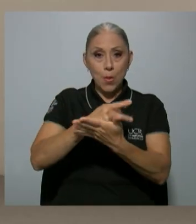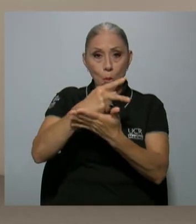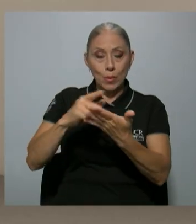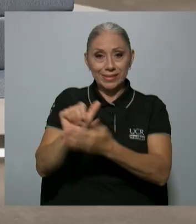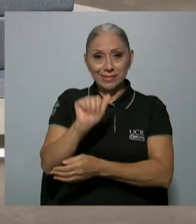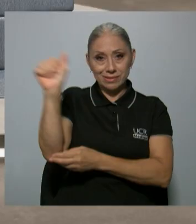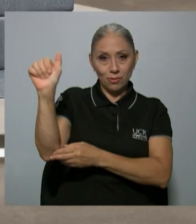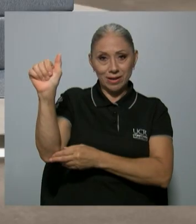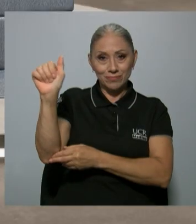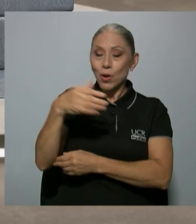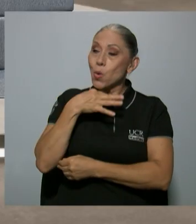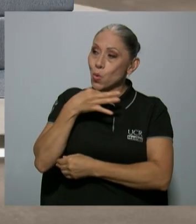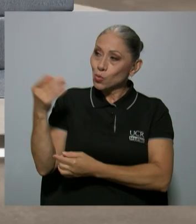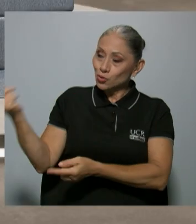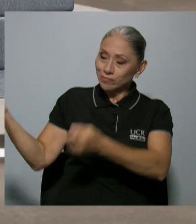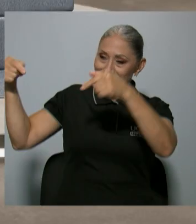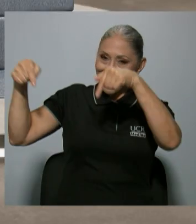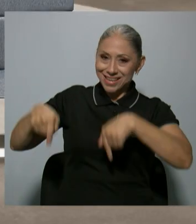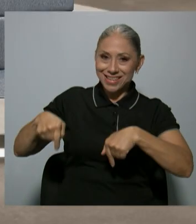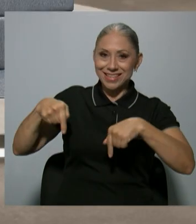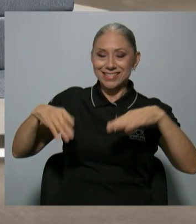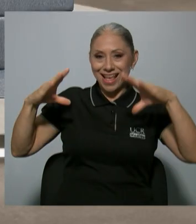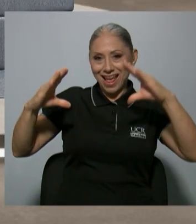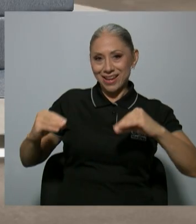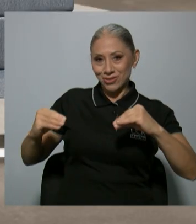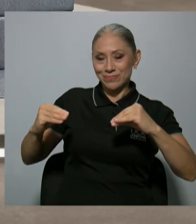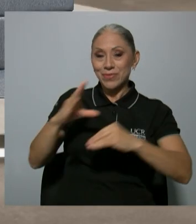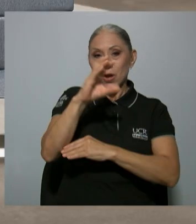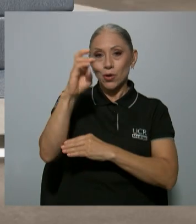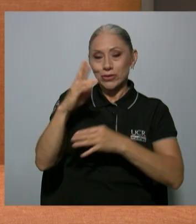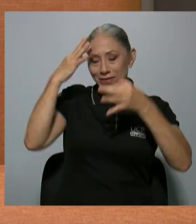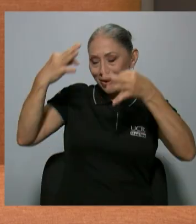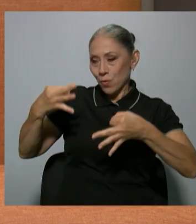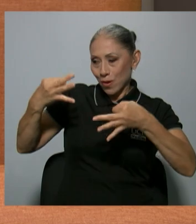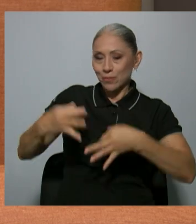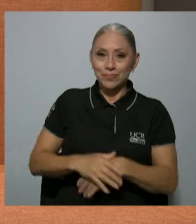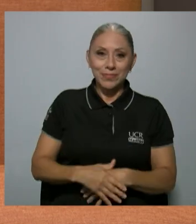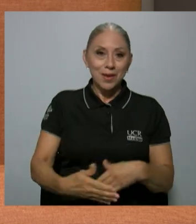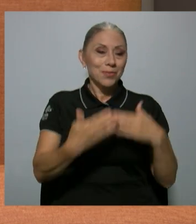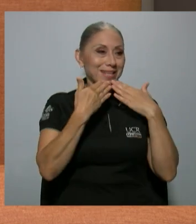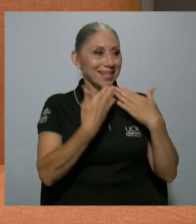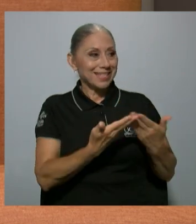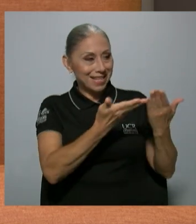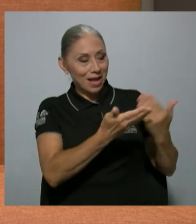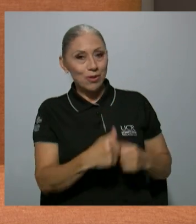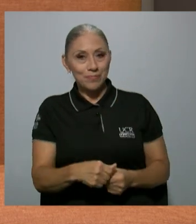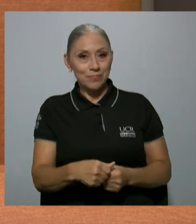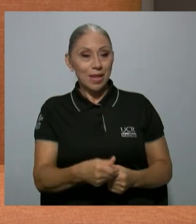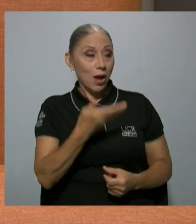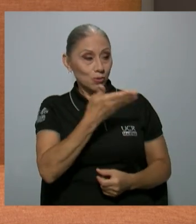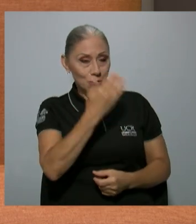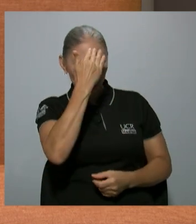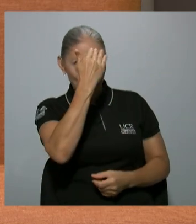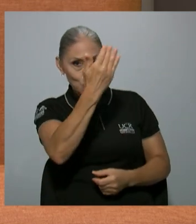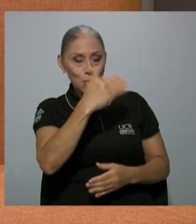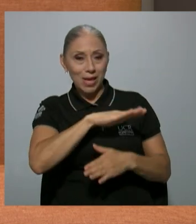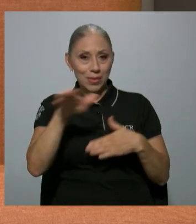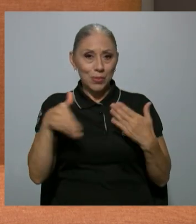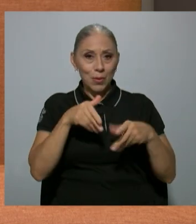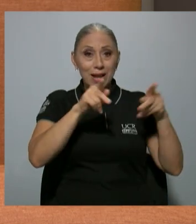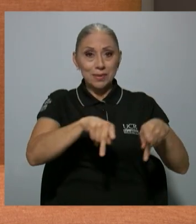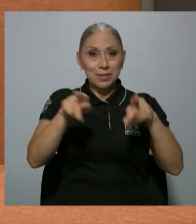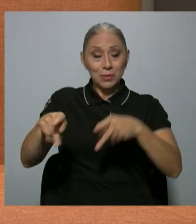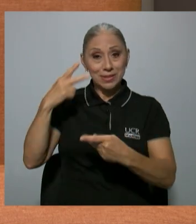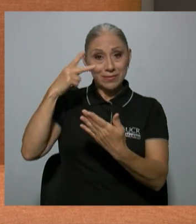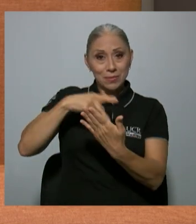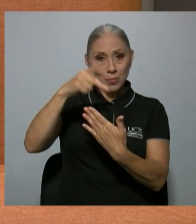Alajuela. Un gusto tenerla aquí esta noche en Costa Rica en Juego. Muchas gracias, Laura. Un saludo a usted y a todas las personas que nos ven